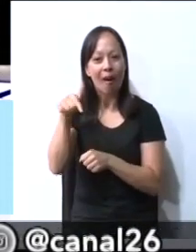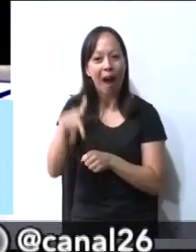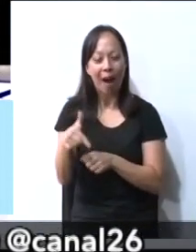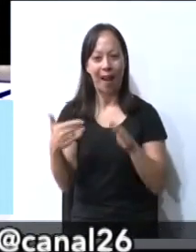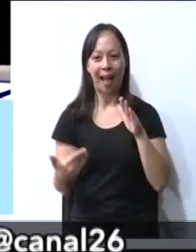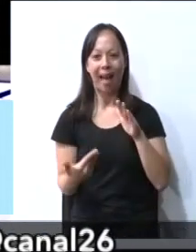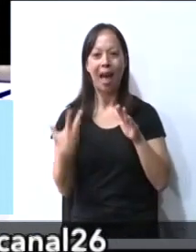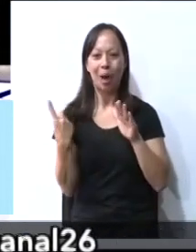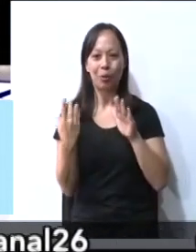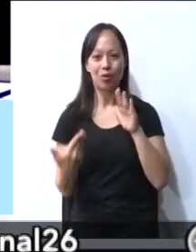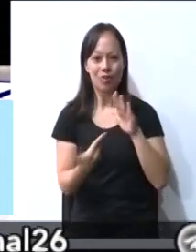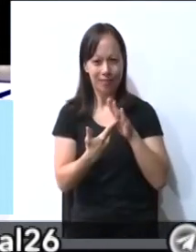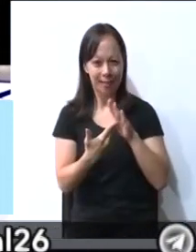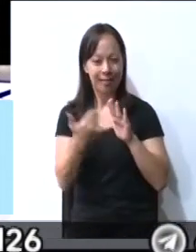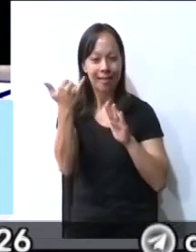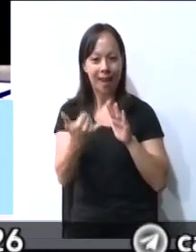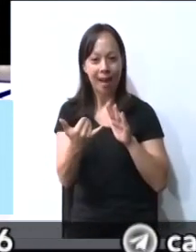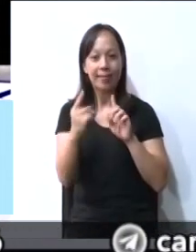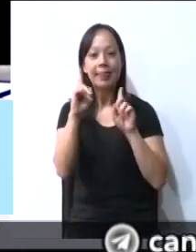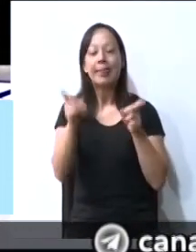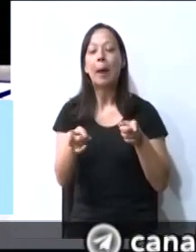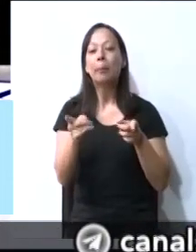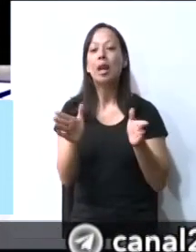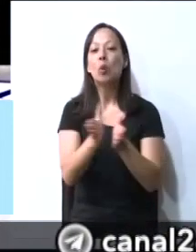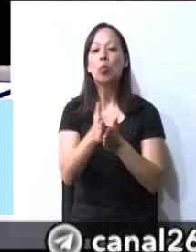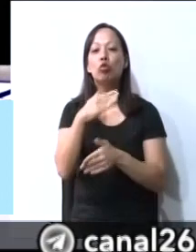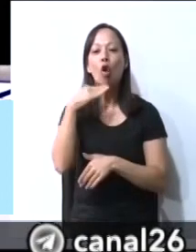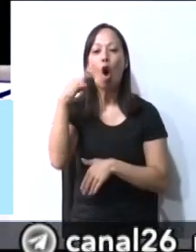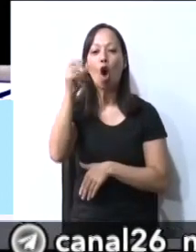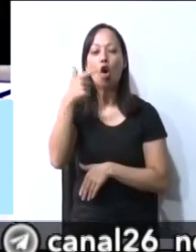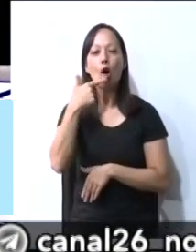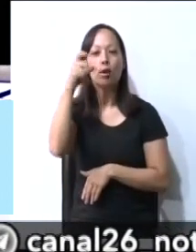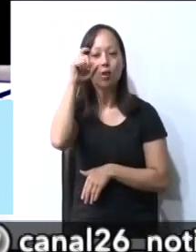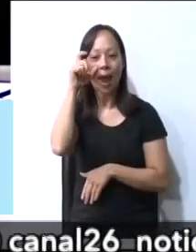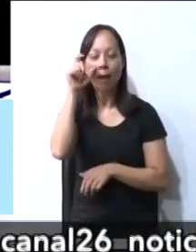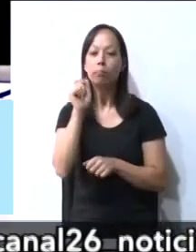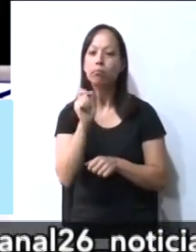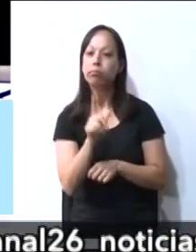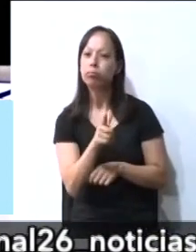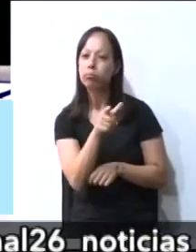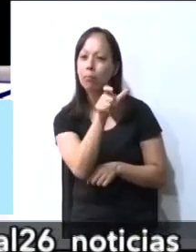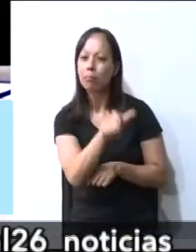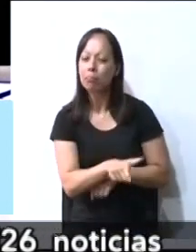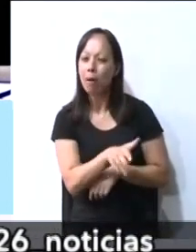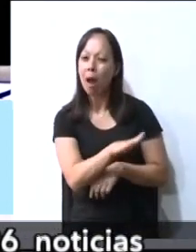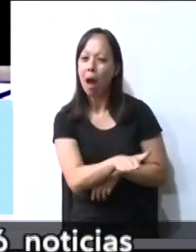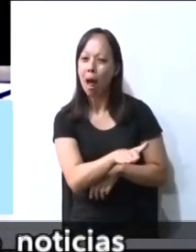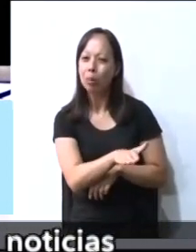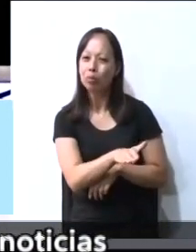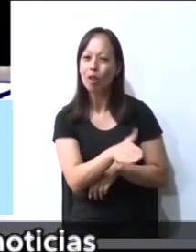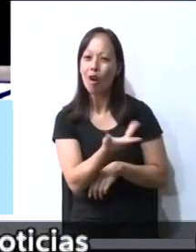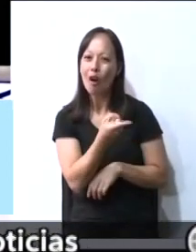días se desvive por sus estudiantes, como hizo con José, que es un alumno que en la pandemia comenzó a faltar a la